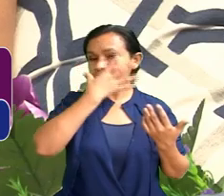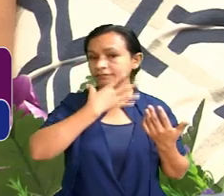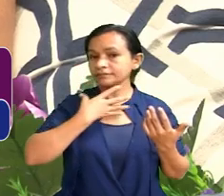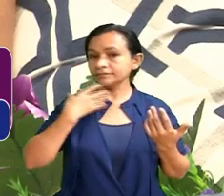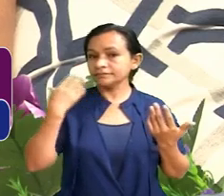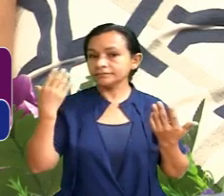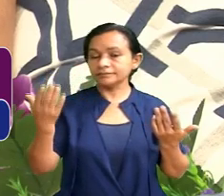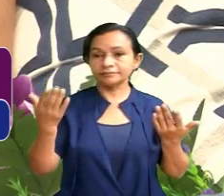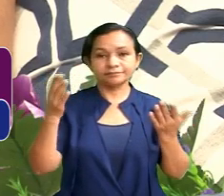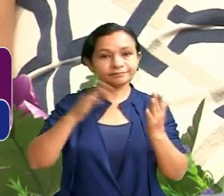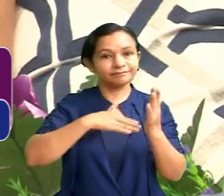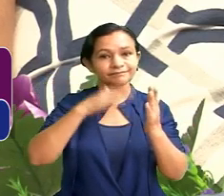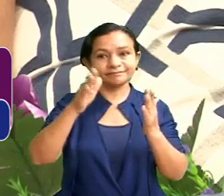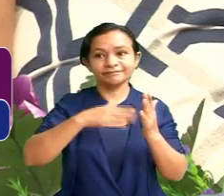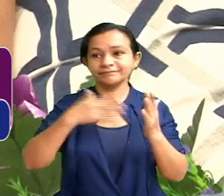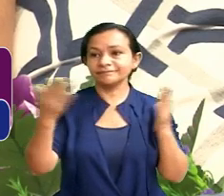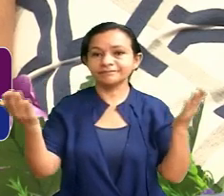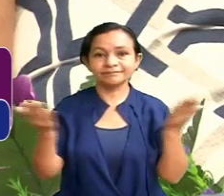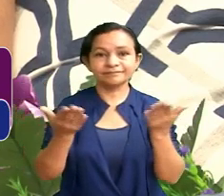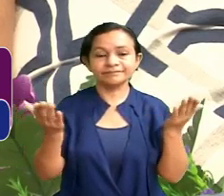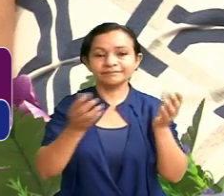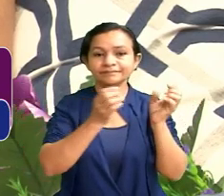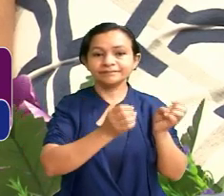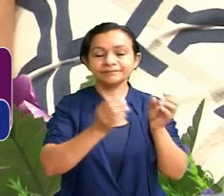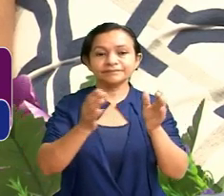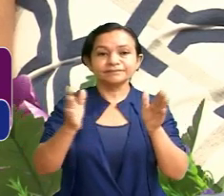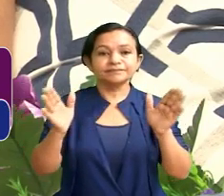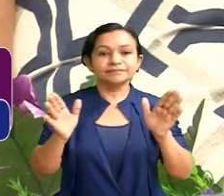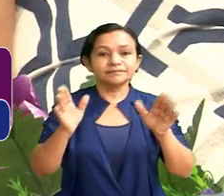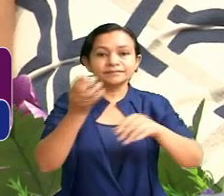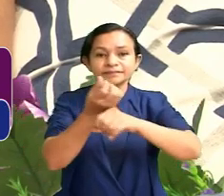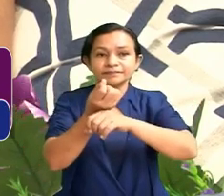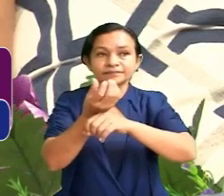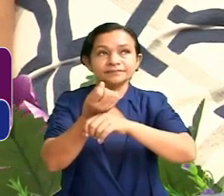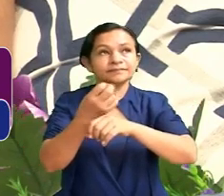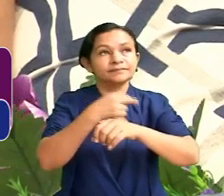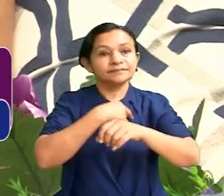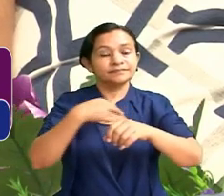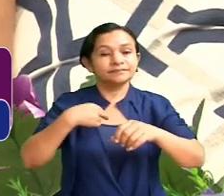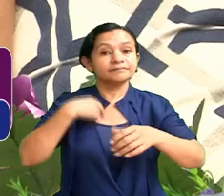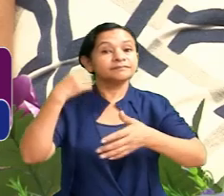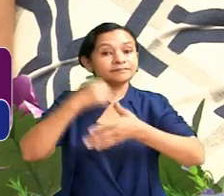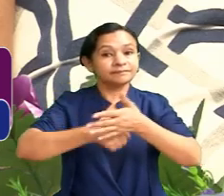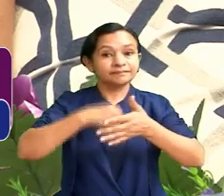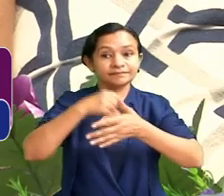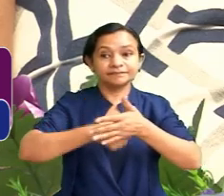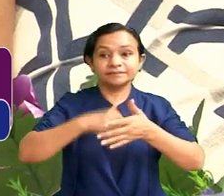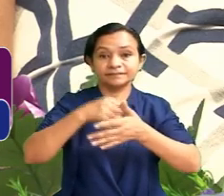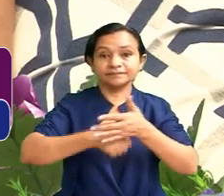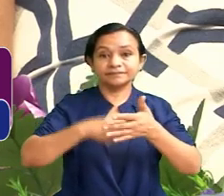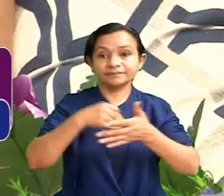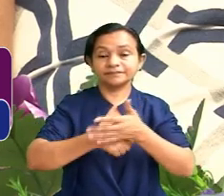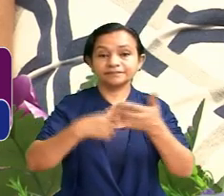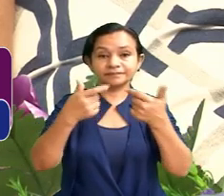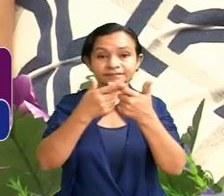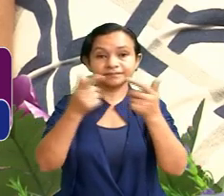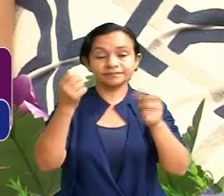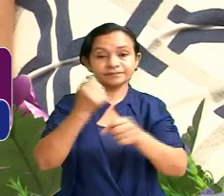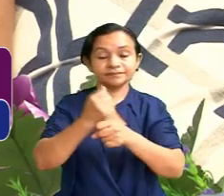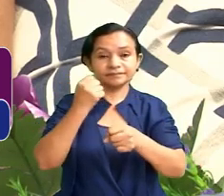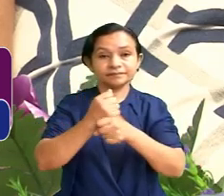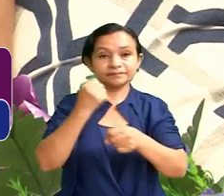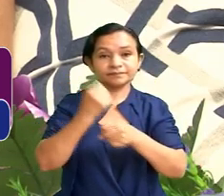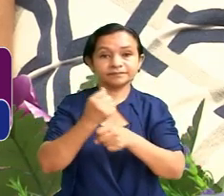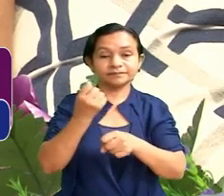pintadito arreglado bonito ordenado verdad también las alcaldías hacen bastante esfuerzo equipos de trabajo de las